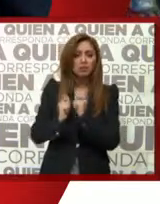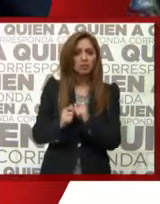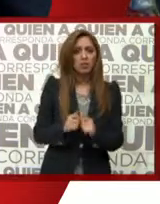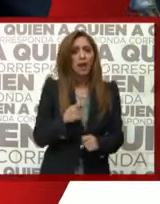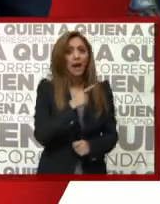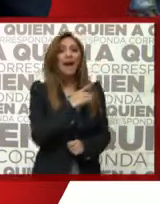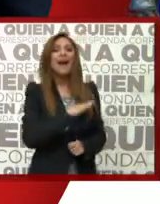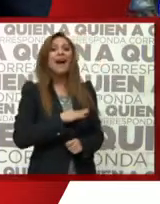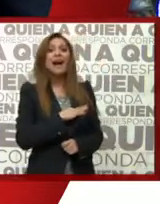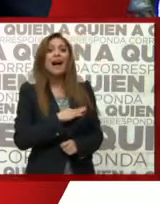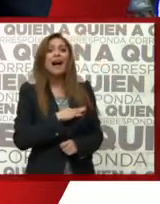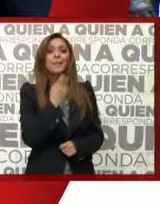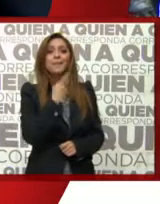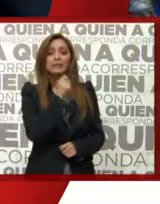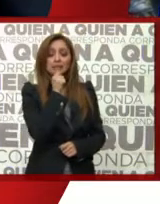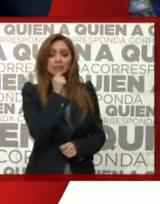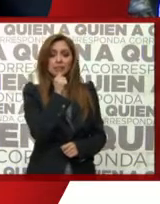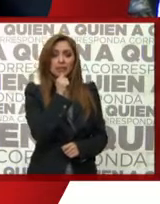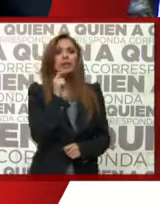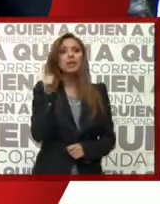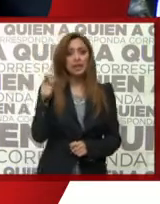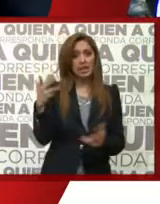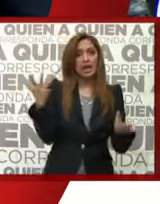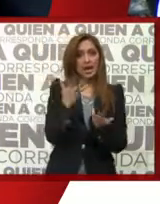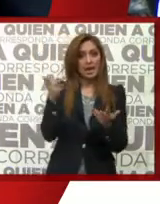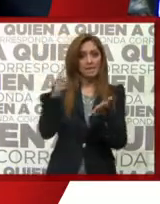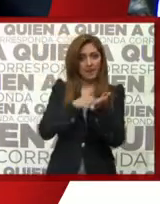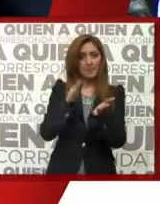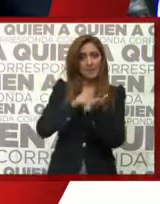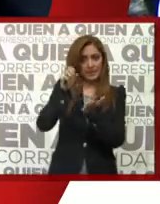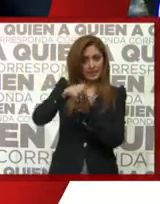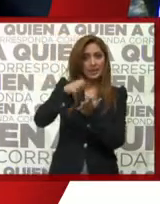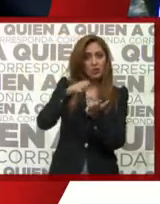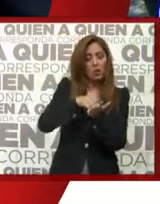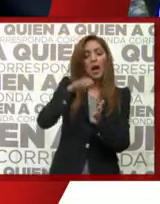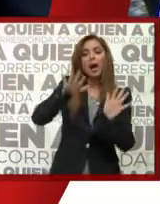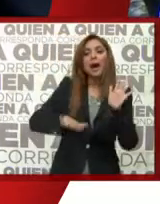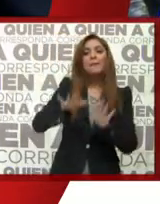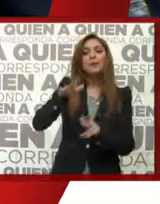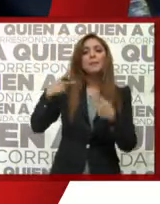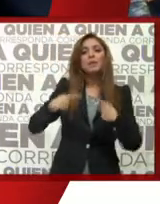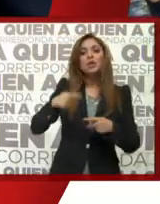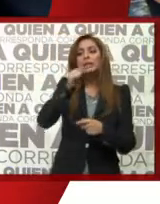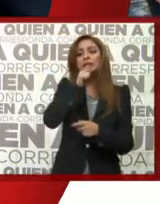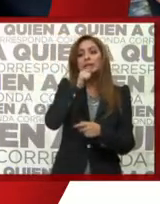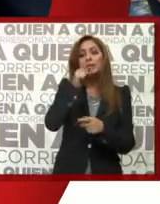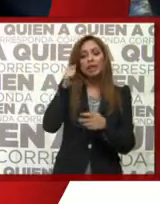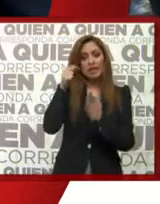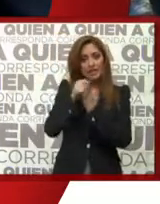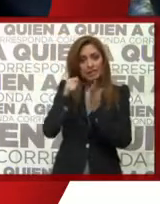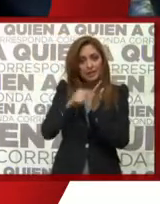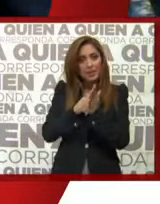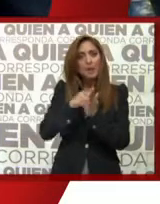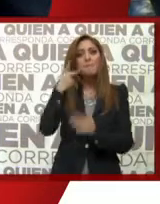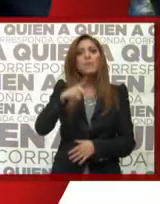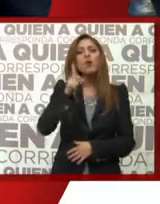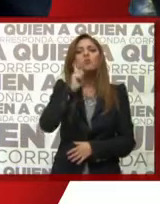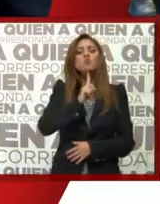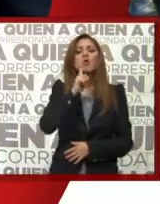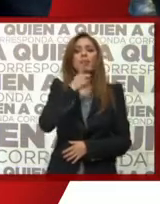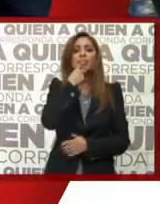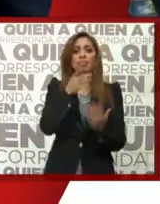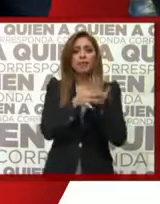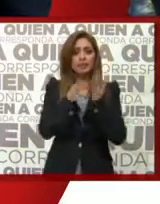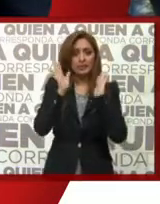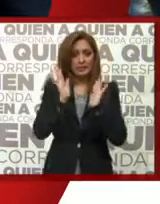las han dado? No, o sea, felicidades porque está realizando este trámite, porque mucha gente deja sus propiedades intestadas. Pero la señora Ceci nos dice que ya